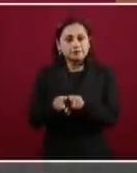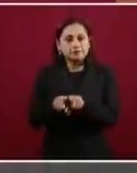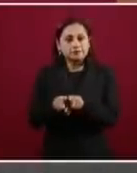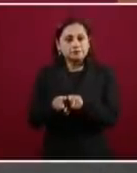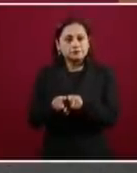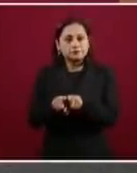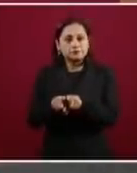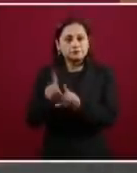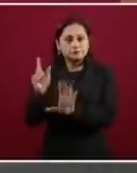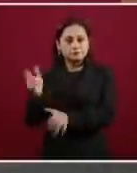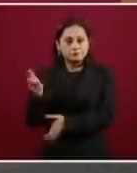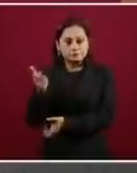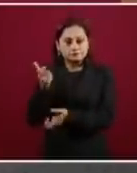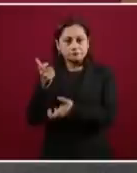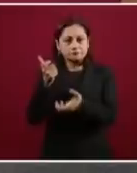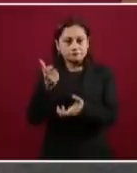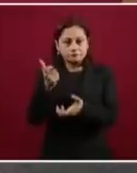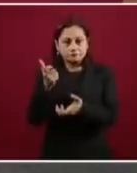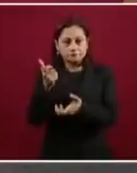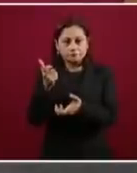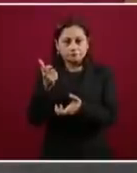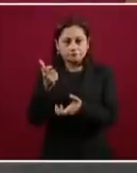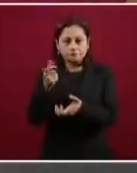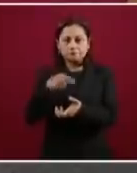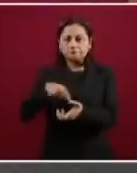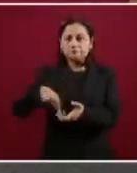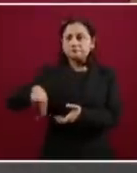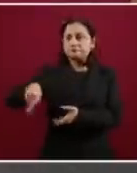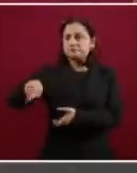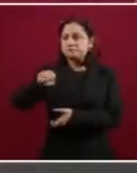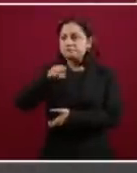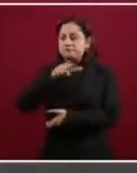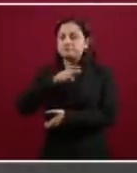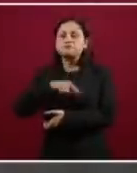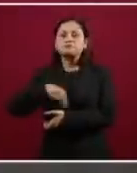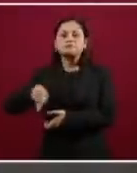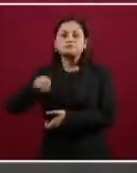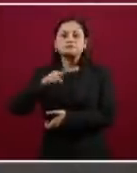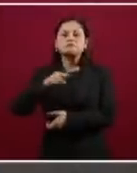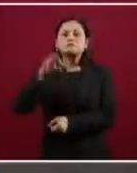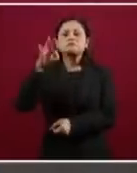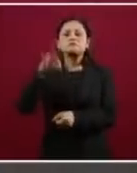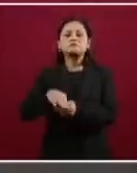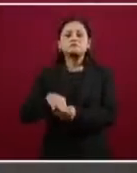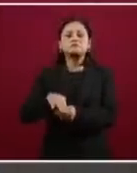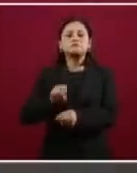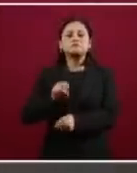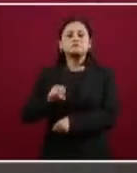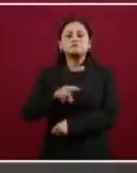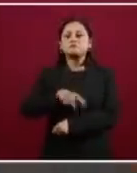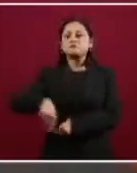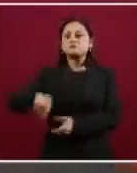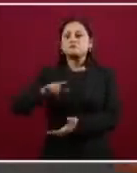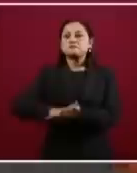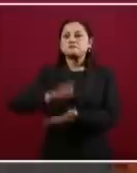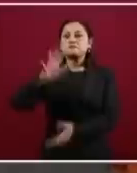sacando el presupuesto, la aprobación del presupuesto por unanimidad.